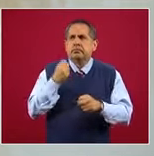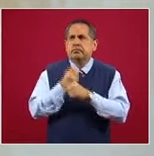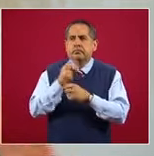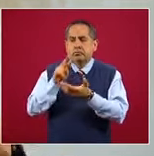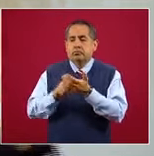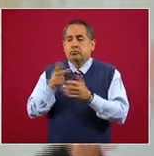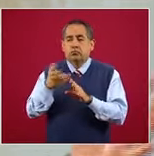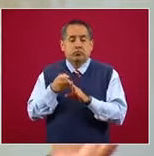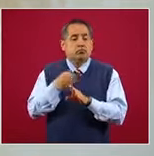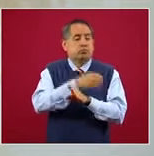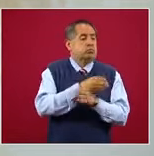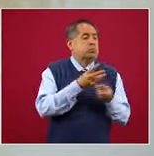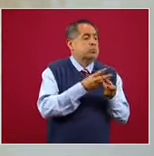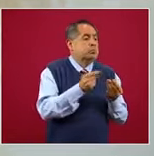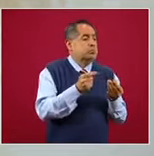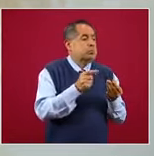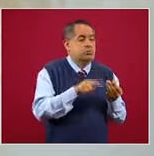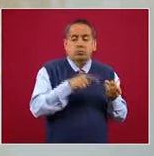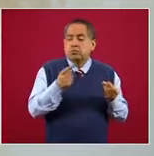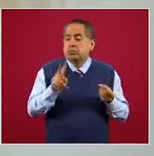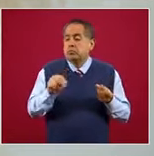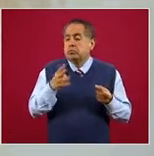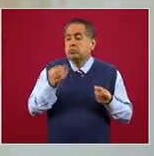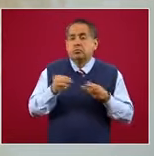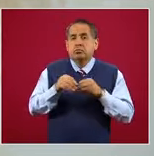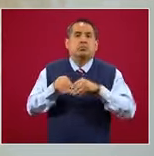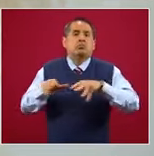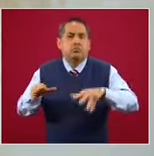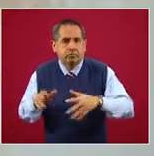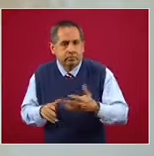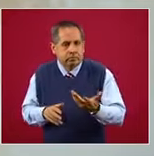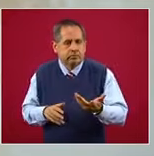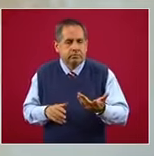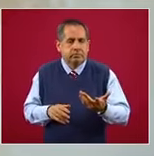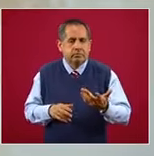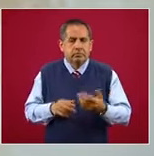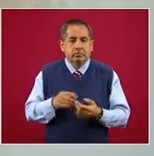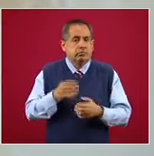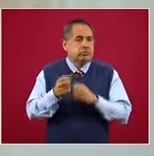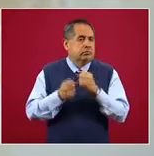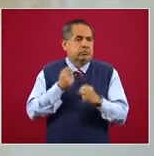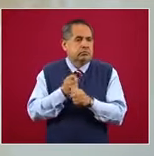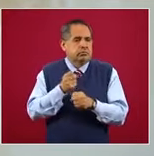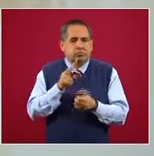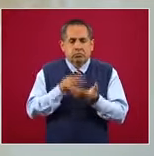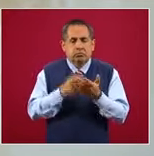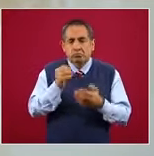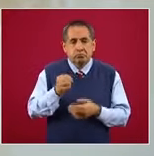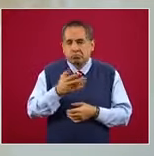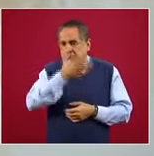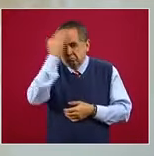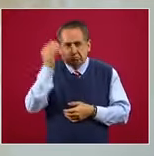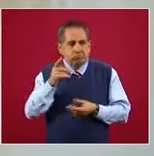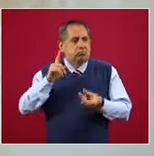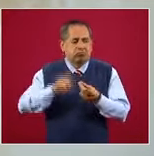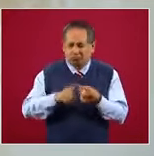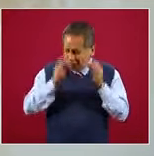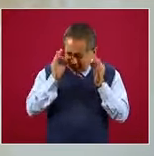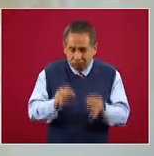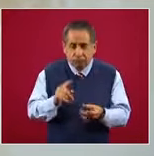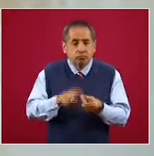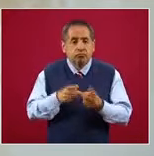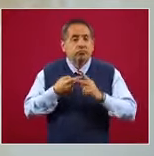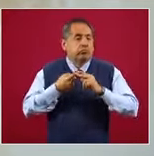2008, se había extendido ya por algunas semanas y nunca se supo a ciencia cierta dónde